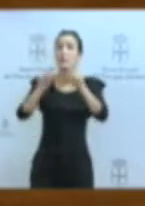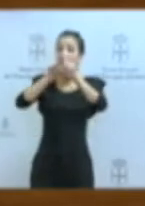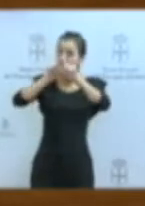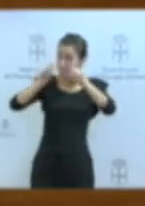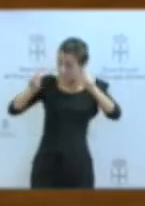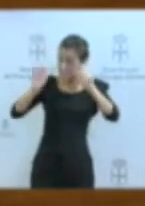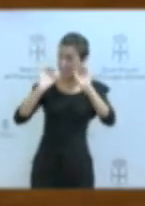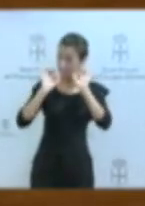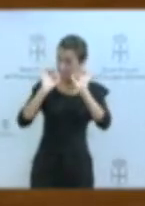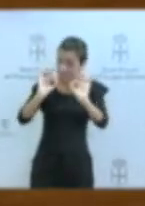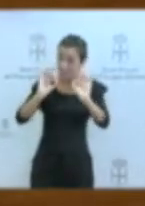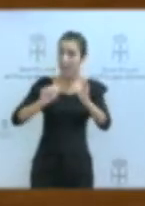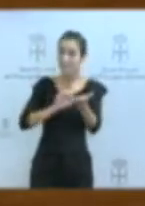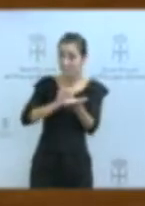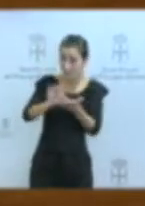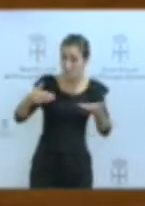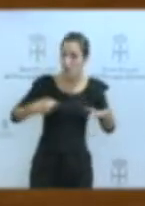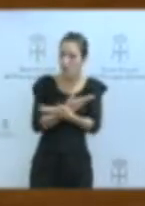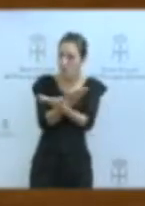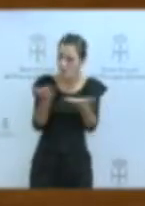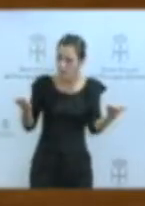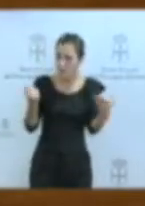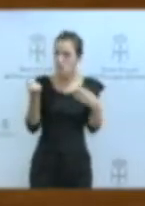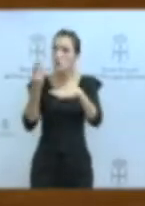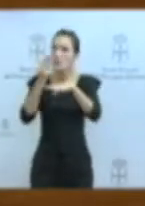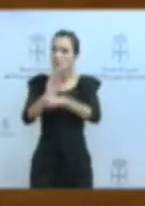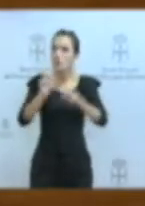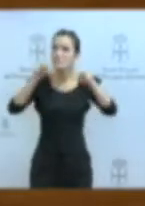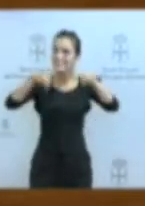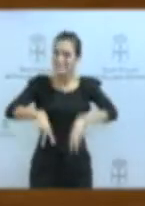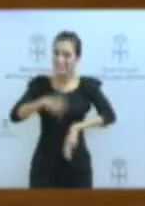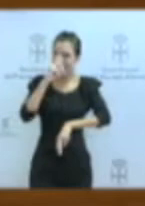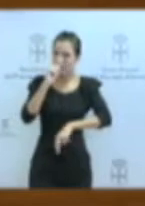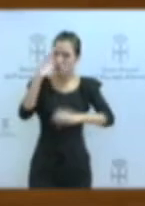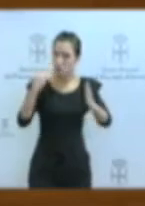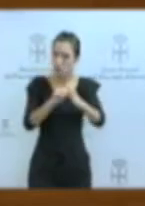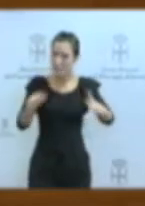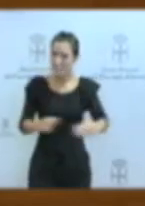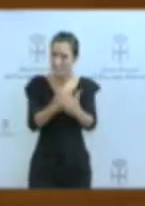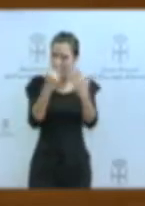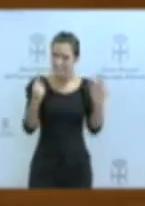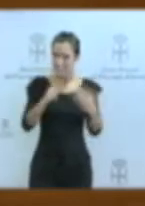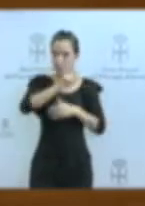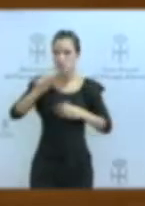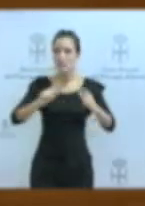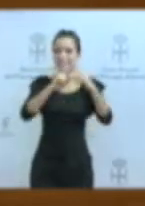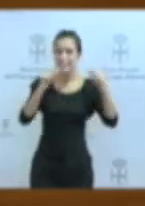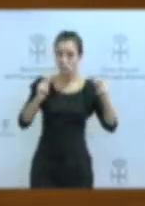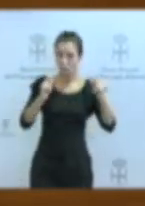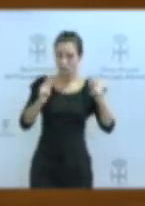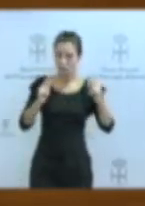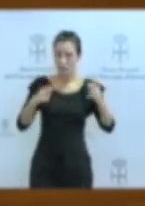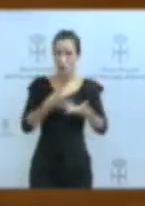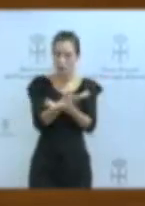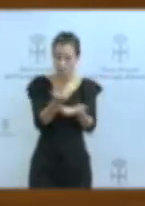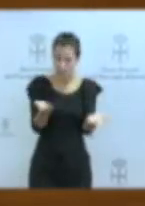ayuda desde 2016, si no me equivoco, a los asturianos y asturianas, ¿a usted no le parece relevante tener una comunicación